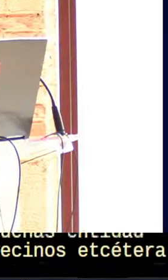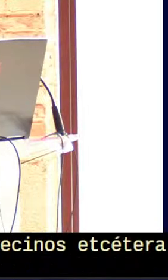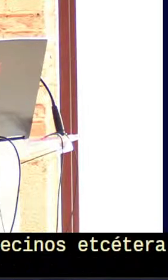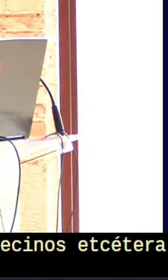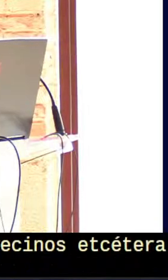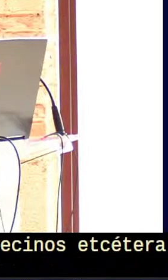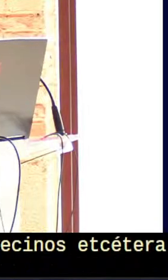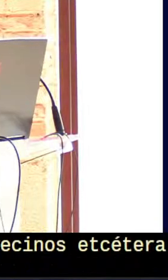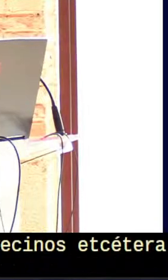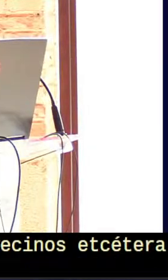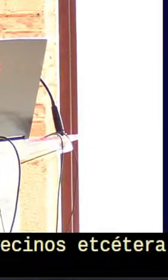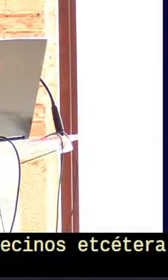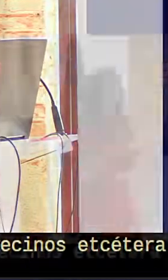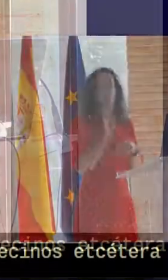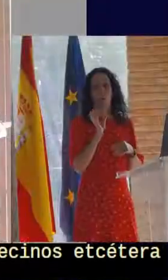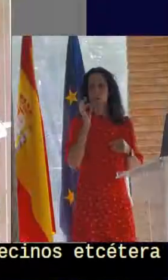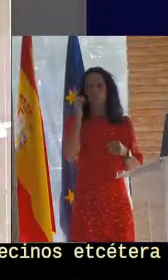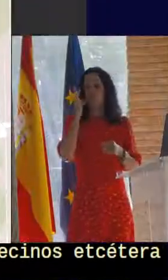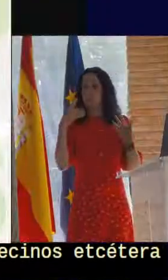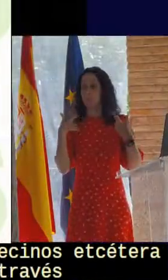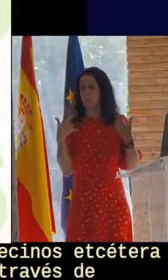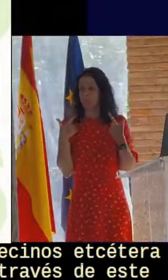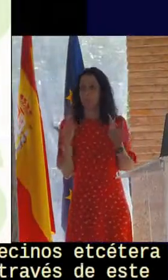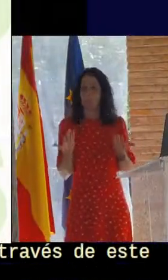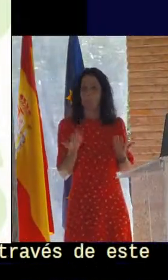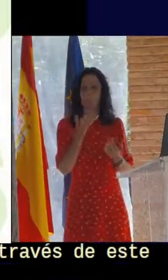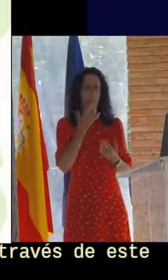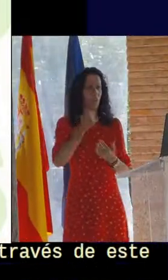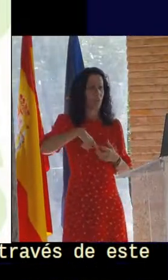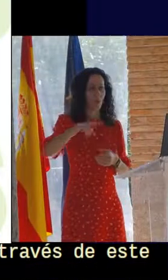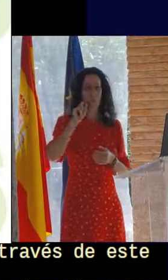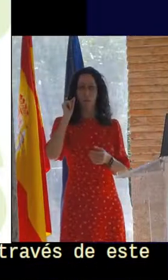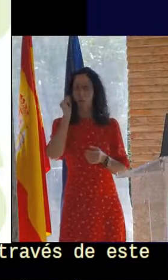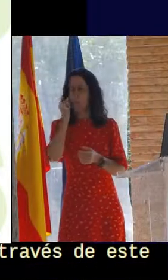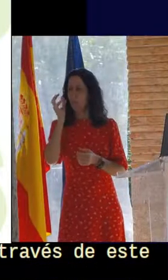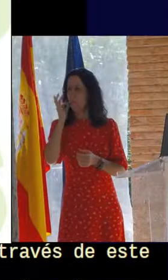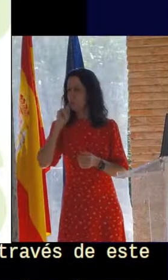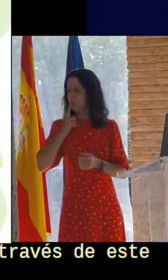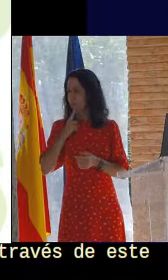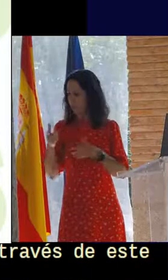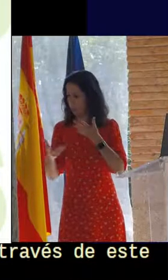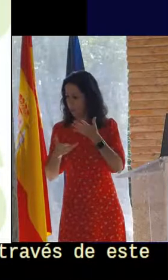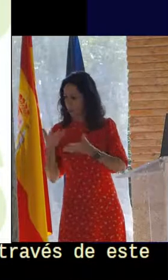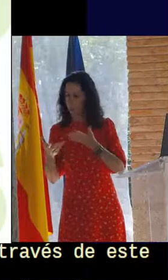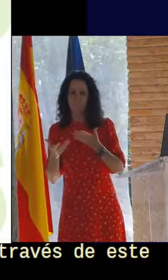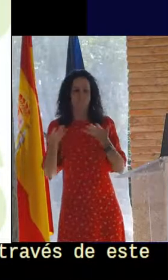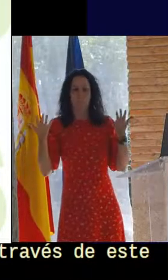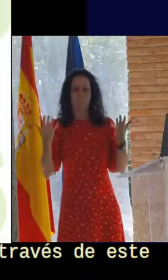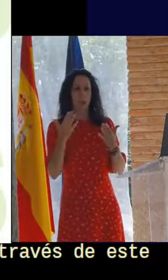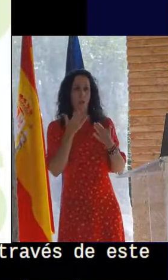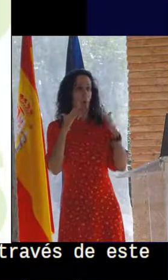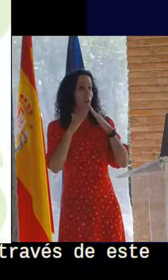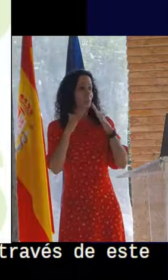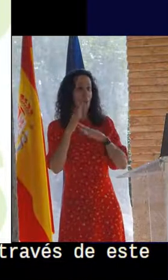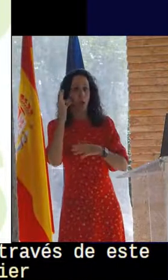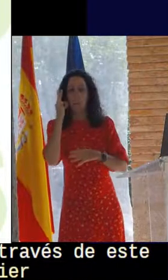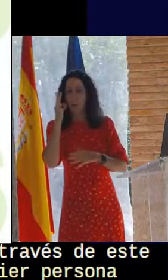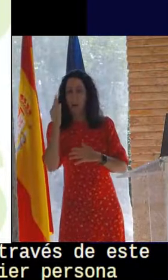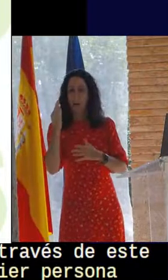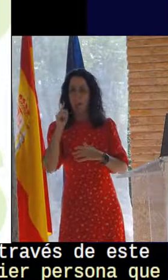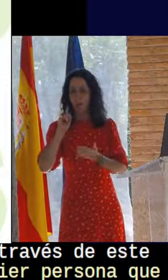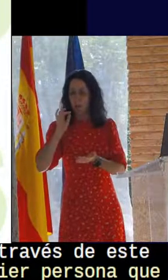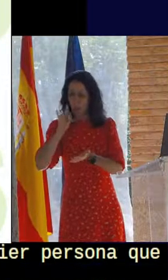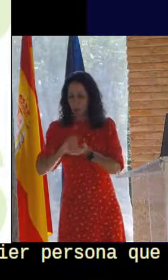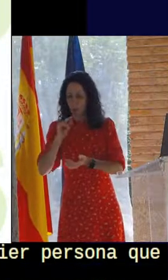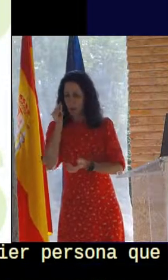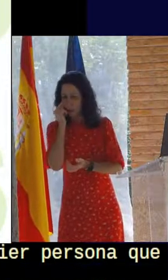testigos cualquiera puede puede contactar a través de este servicio y o la propia víctima también o por ejemplo si cualquier persona que